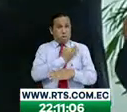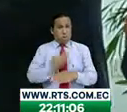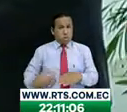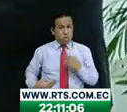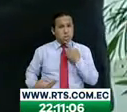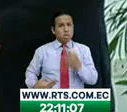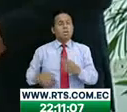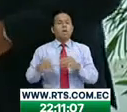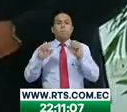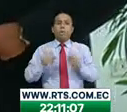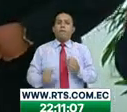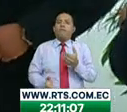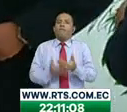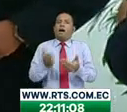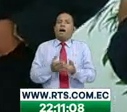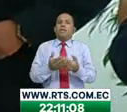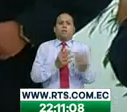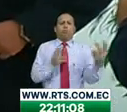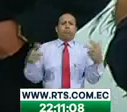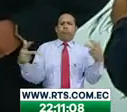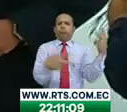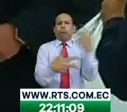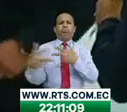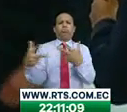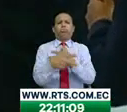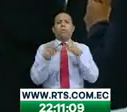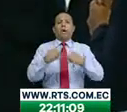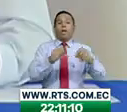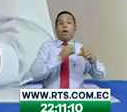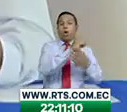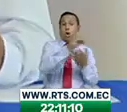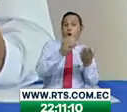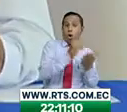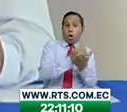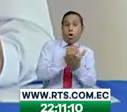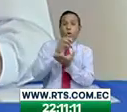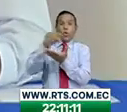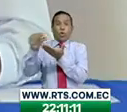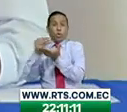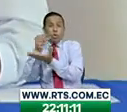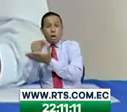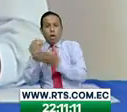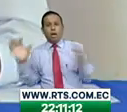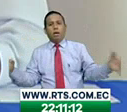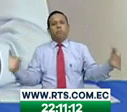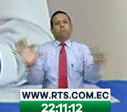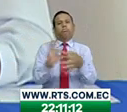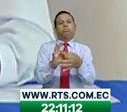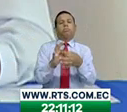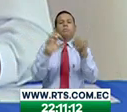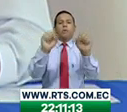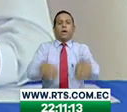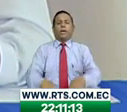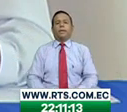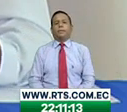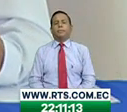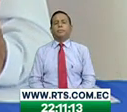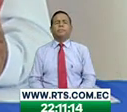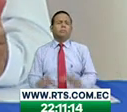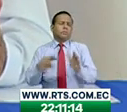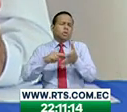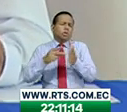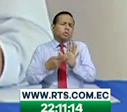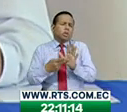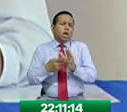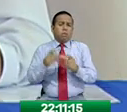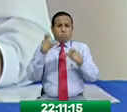de productos entre la provincia del Guayas y El Oro. Que van a favorecer principalmente, no solamente al tránsito